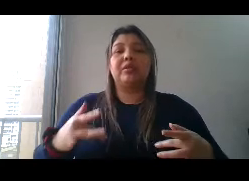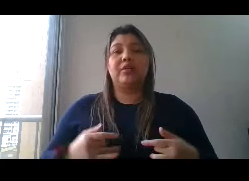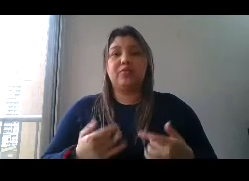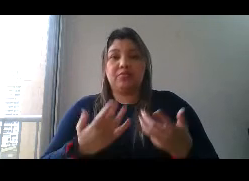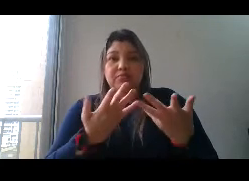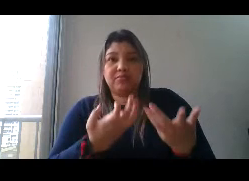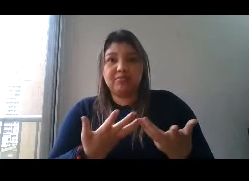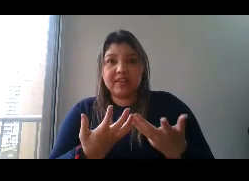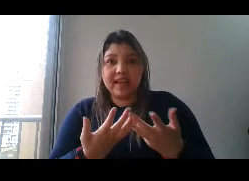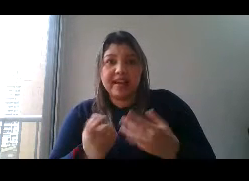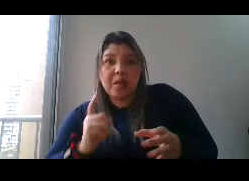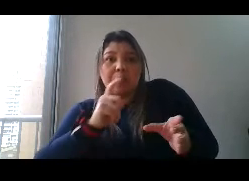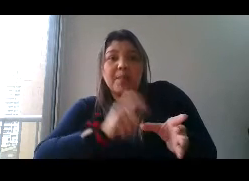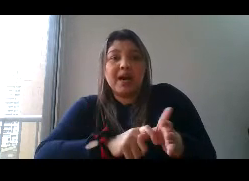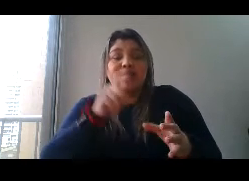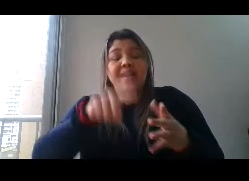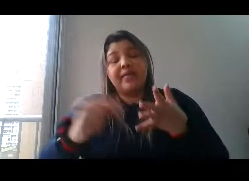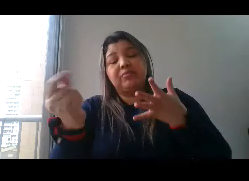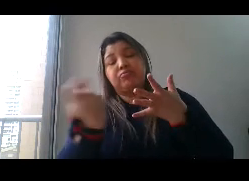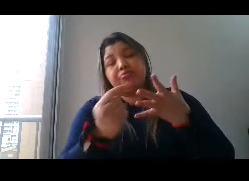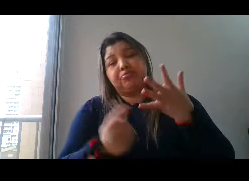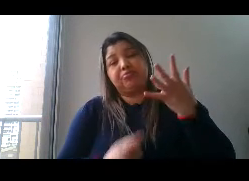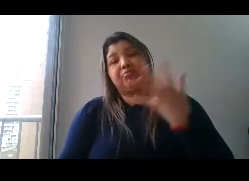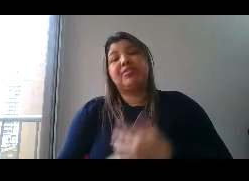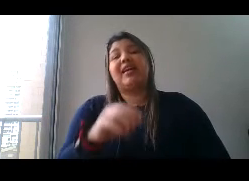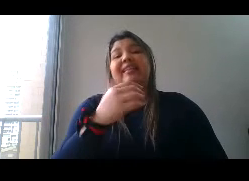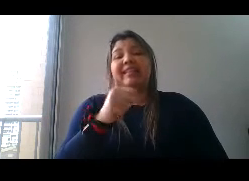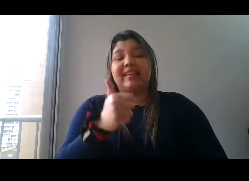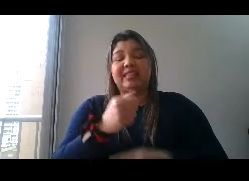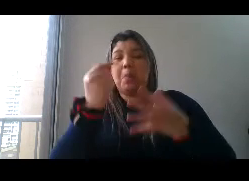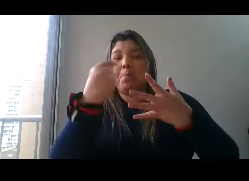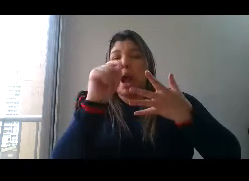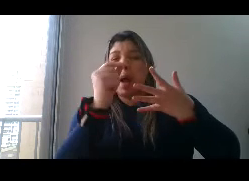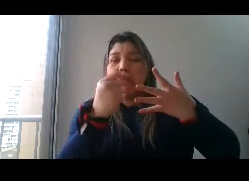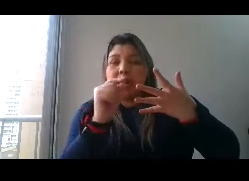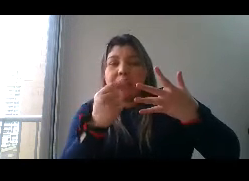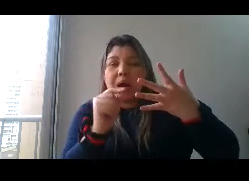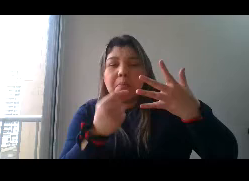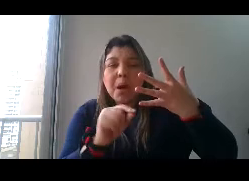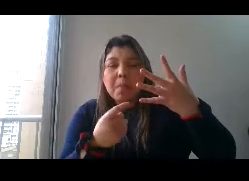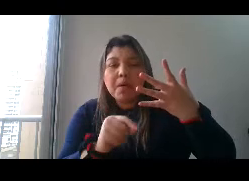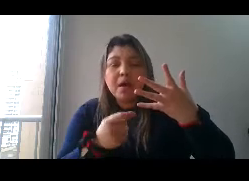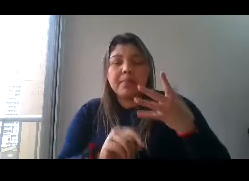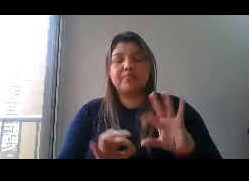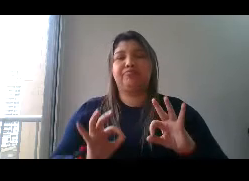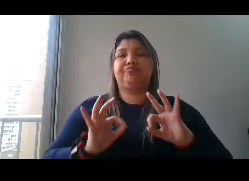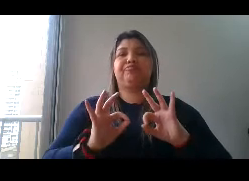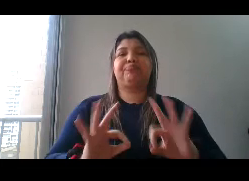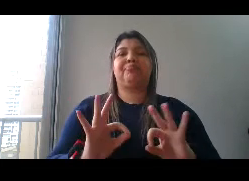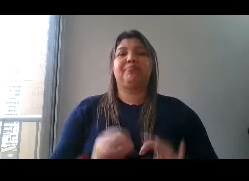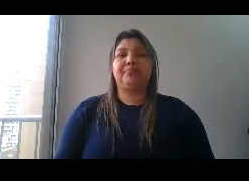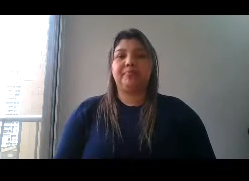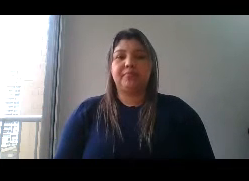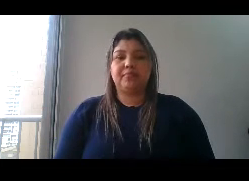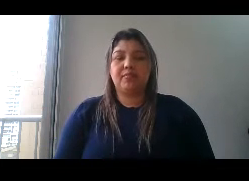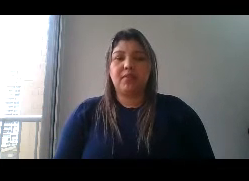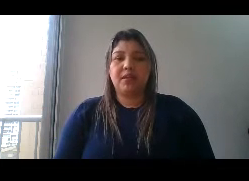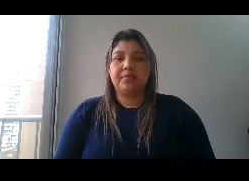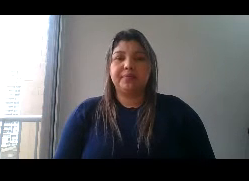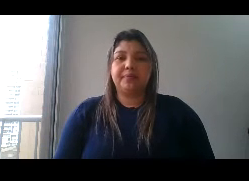debe cumplir el requisito de seguridad del paciente en todos los estándares de manera adecuada. No puede